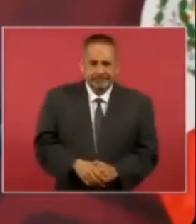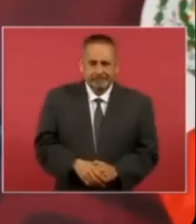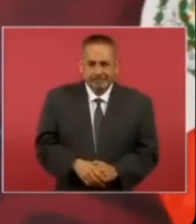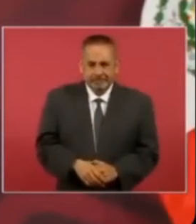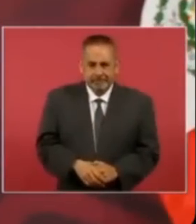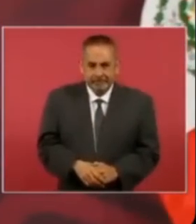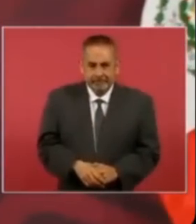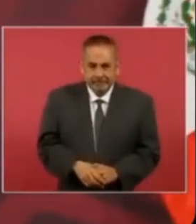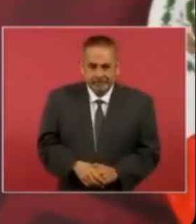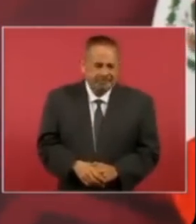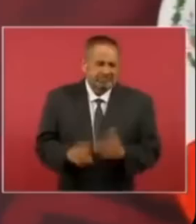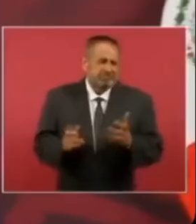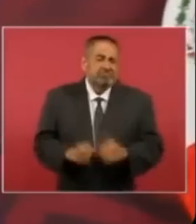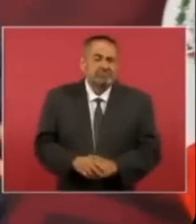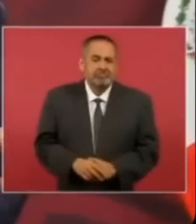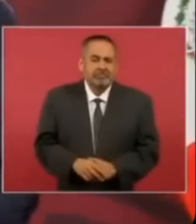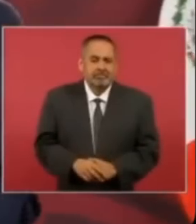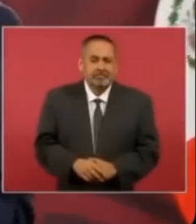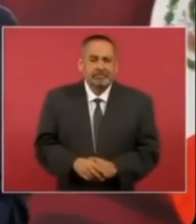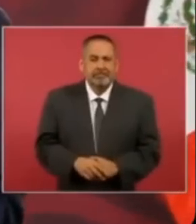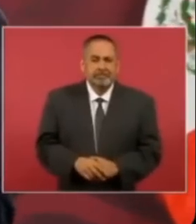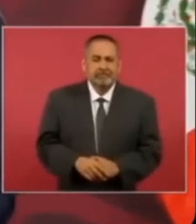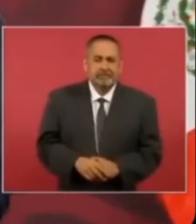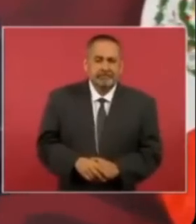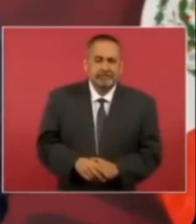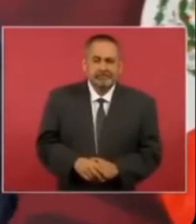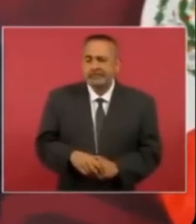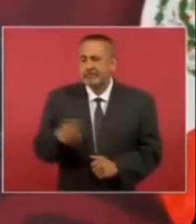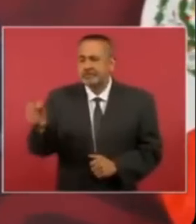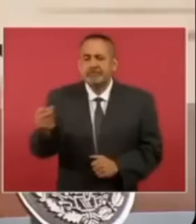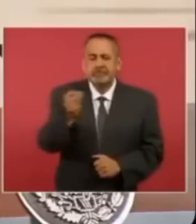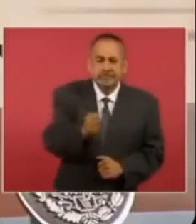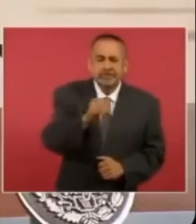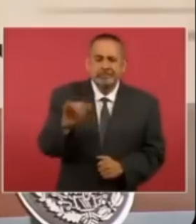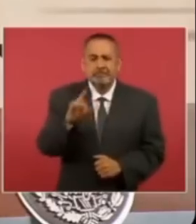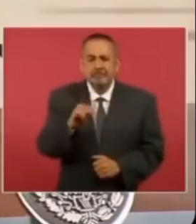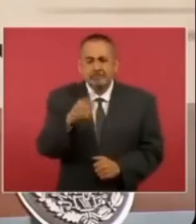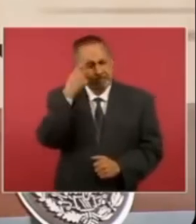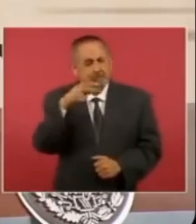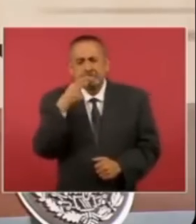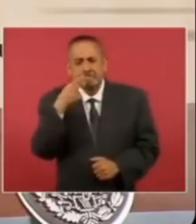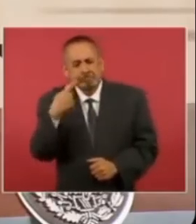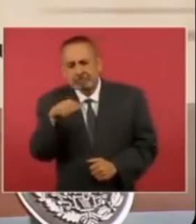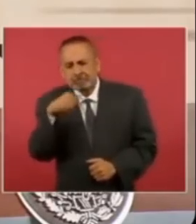Sí, sí. Pero digo, lo nombren o no lo nombren, ¿para qué sirven?